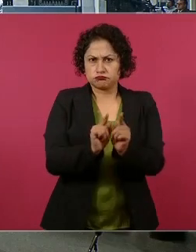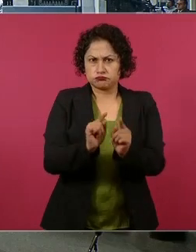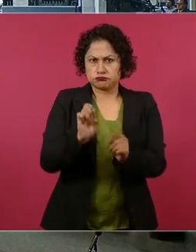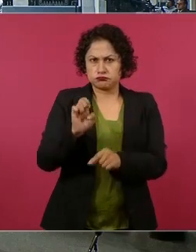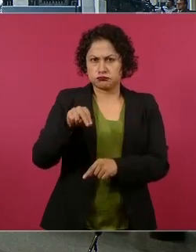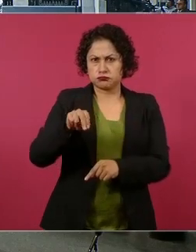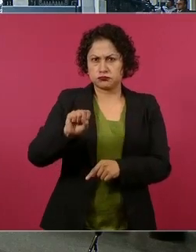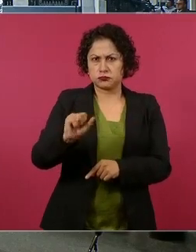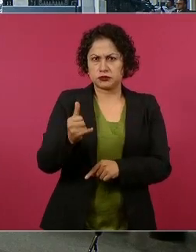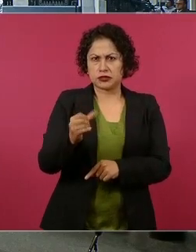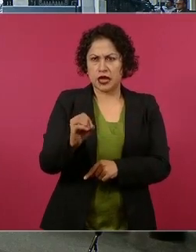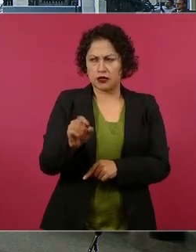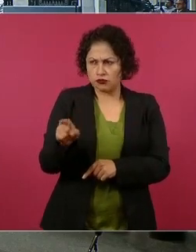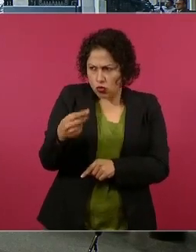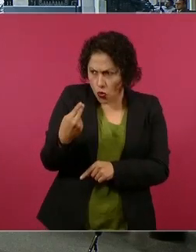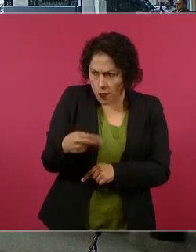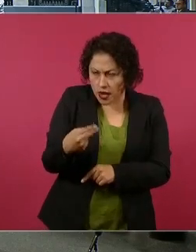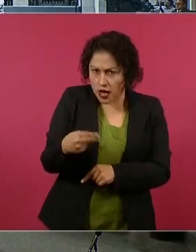¿Cómo se llama?